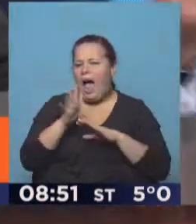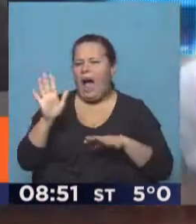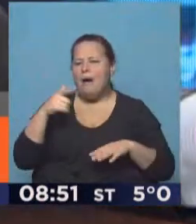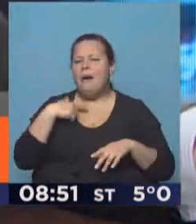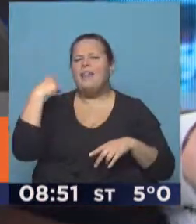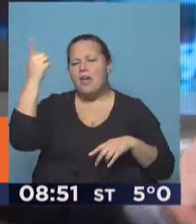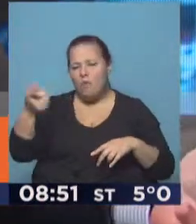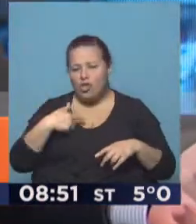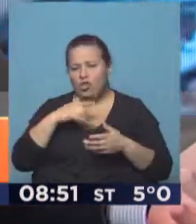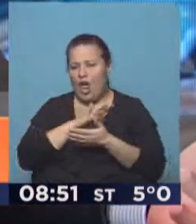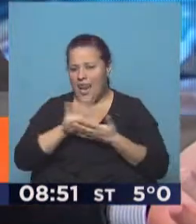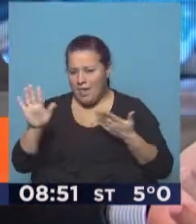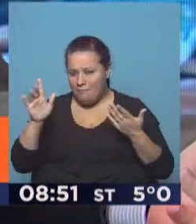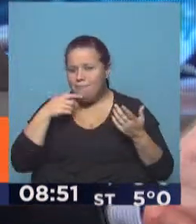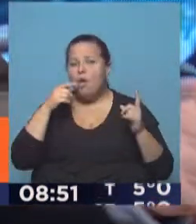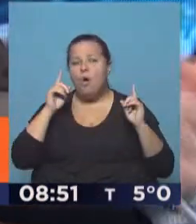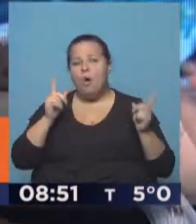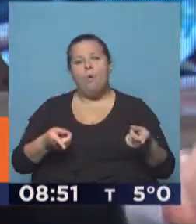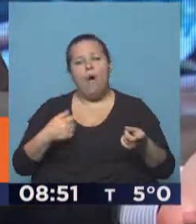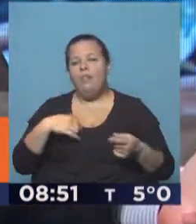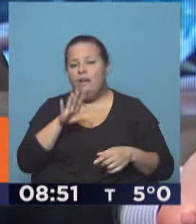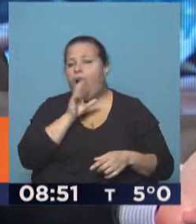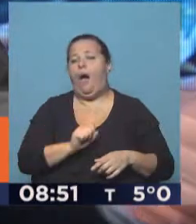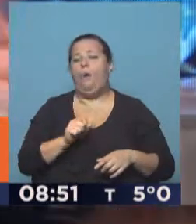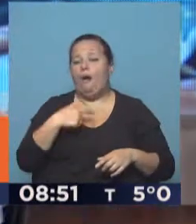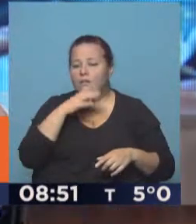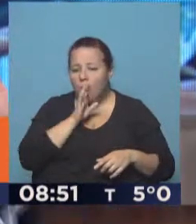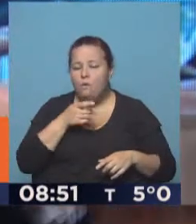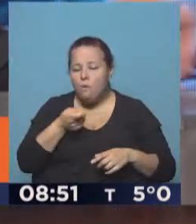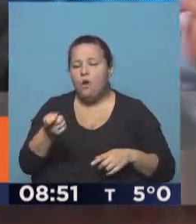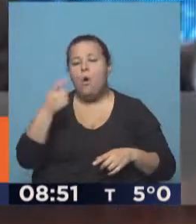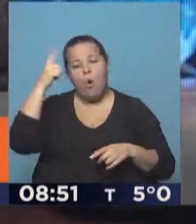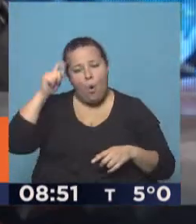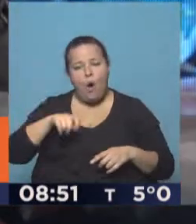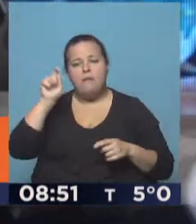salga después indemne de ese juicio, hay que aguantárselo el juicio. Quiero decir, un juez